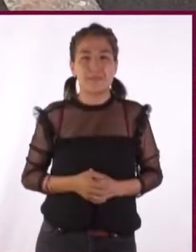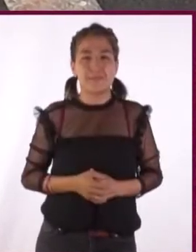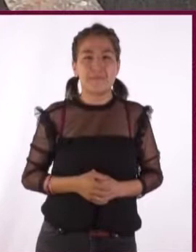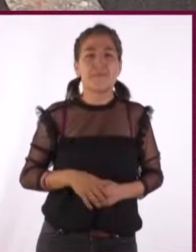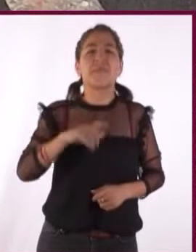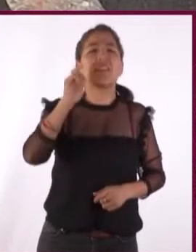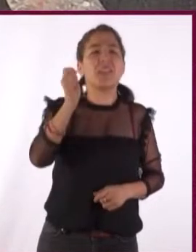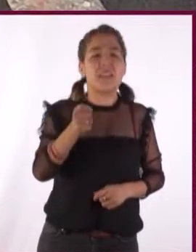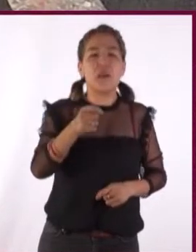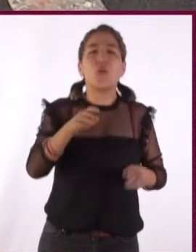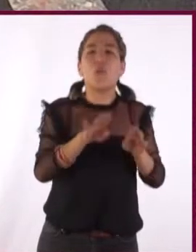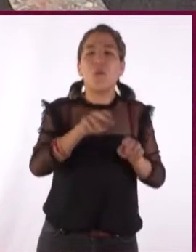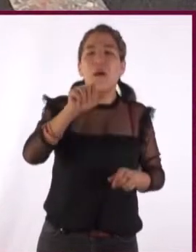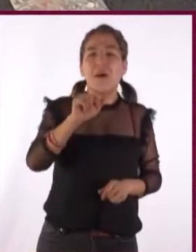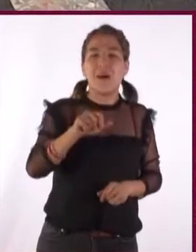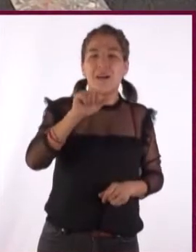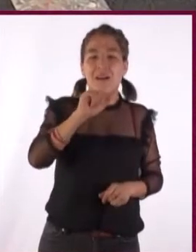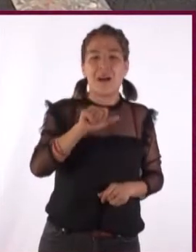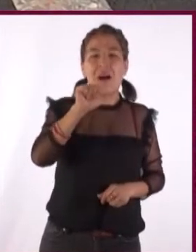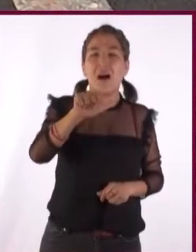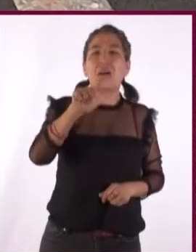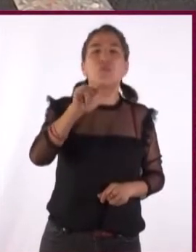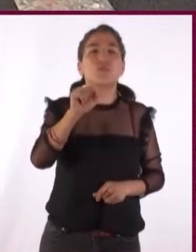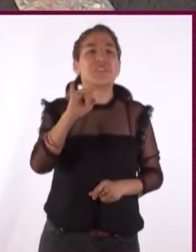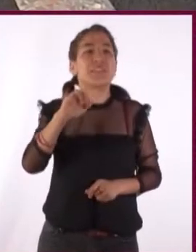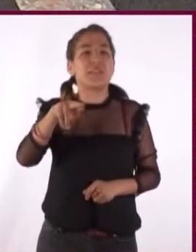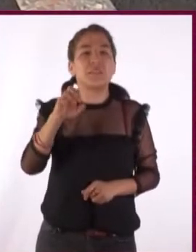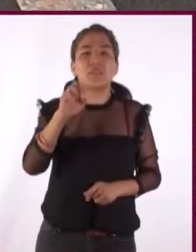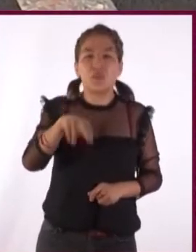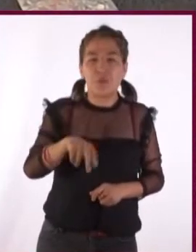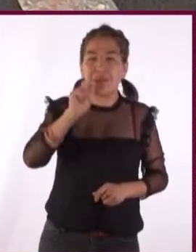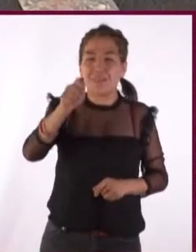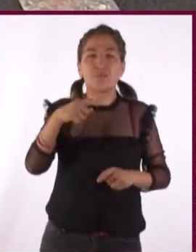Una alucinación es cuando no hay nada, ¿no?